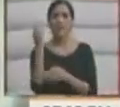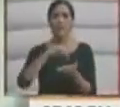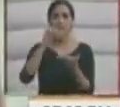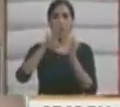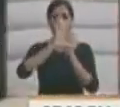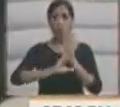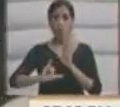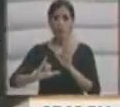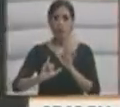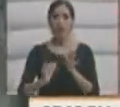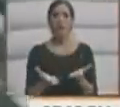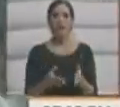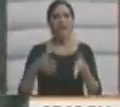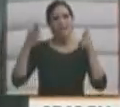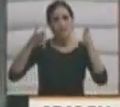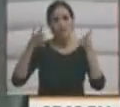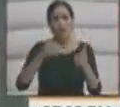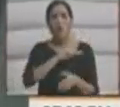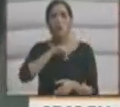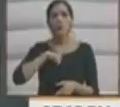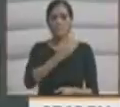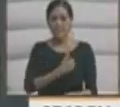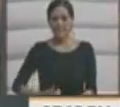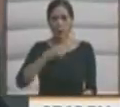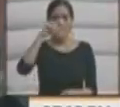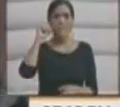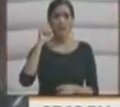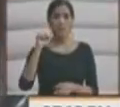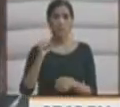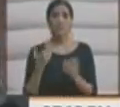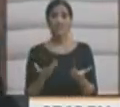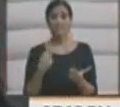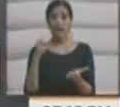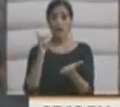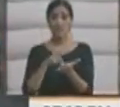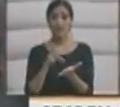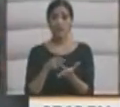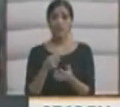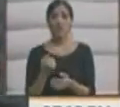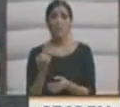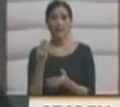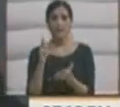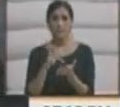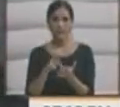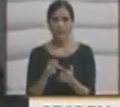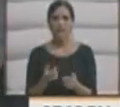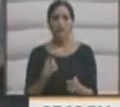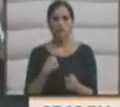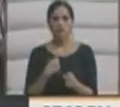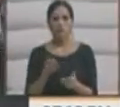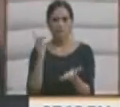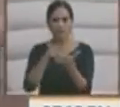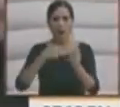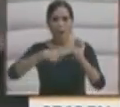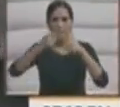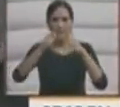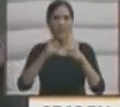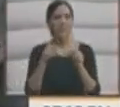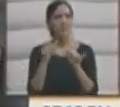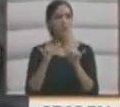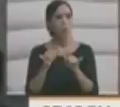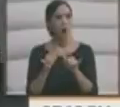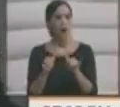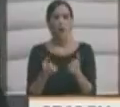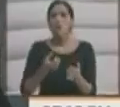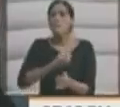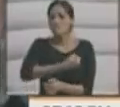e instrucciones de nuestro presidente Nicolás Maduro. Ya he venido en varias ocasiones, he pasado por esta tienda y así como esta tienda, muchas